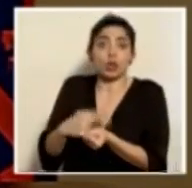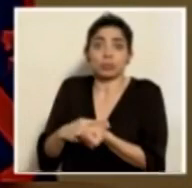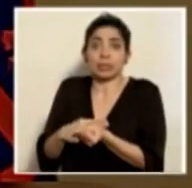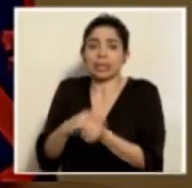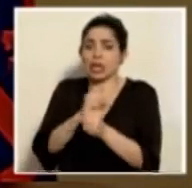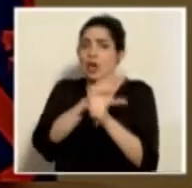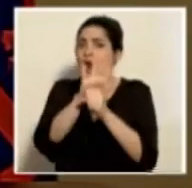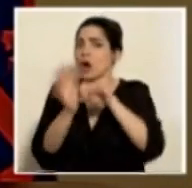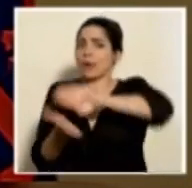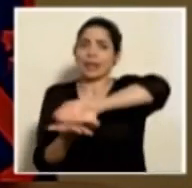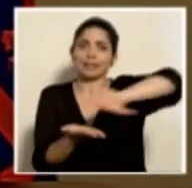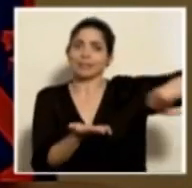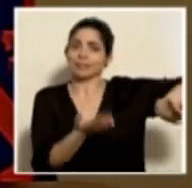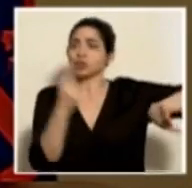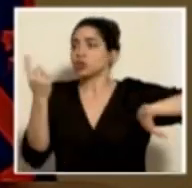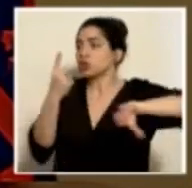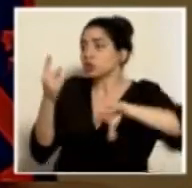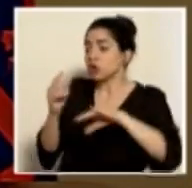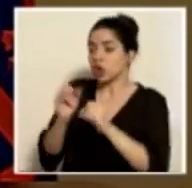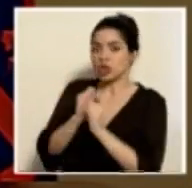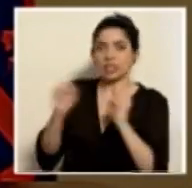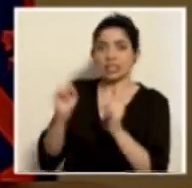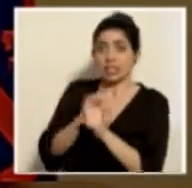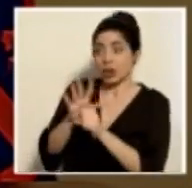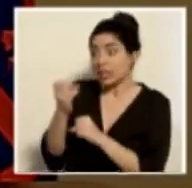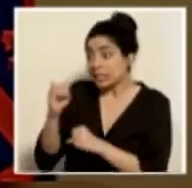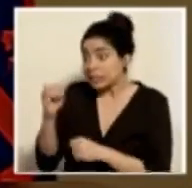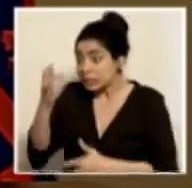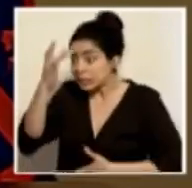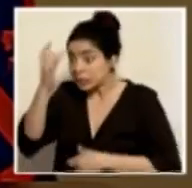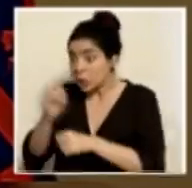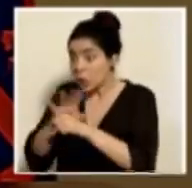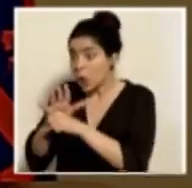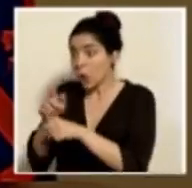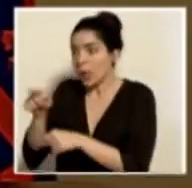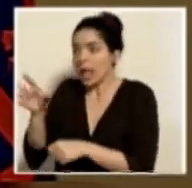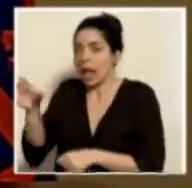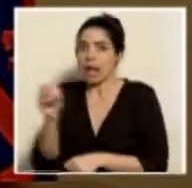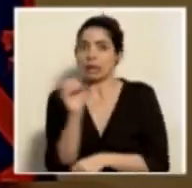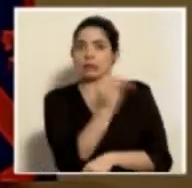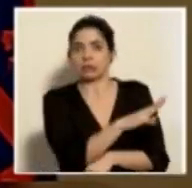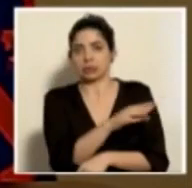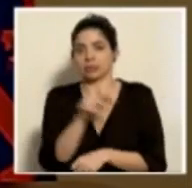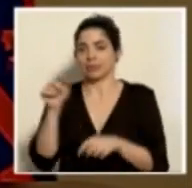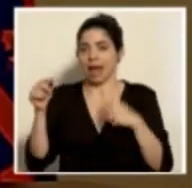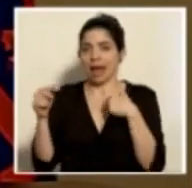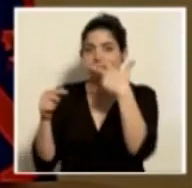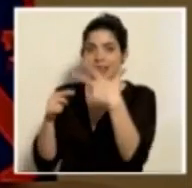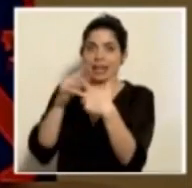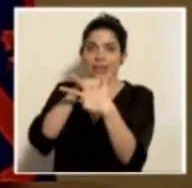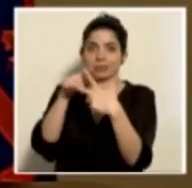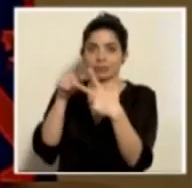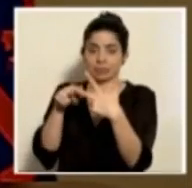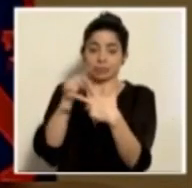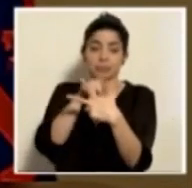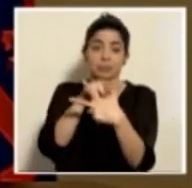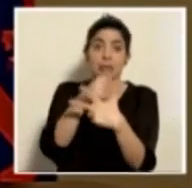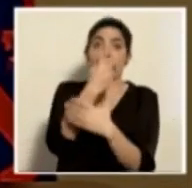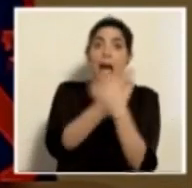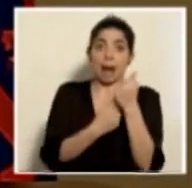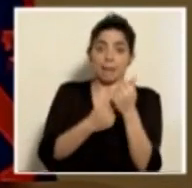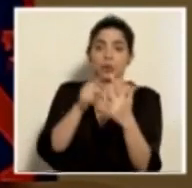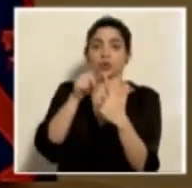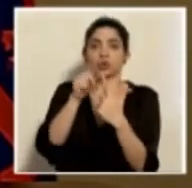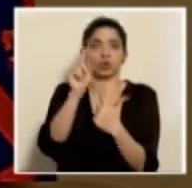ningún paciente COVID. O sea, si apareciera un paciente COVID, inmediatamente sería trasladado. Pero yo quisiera